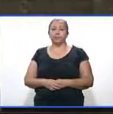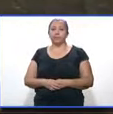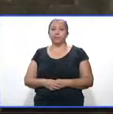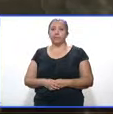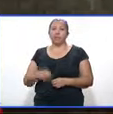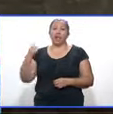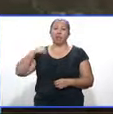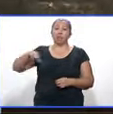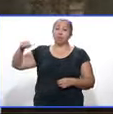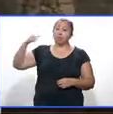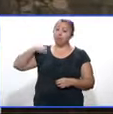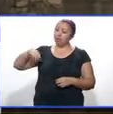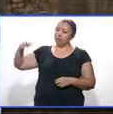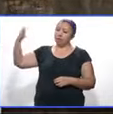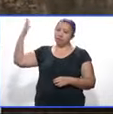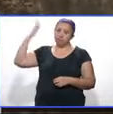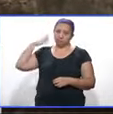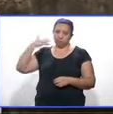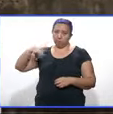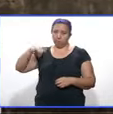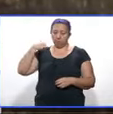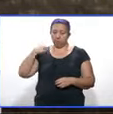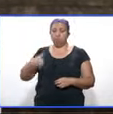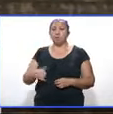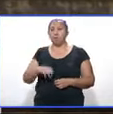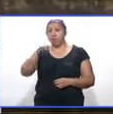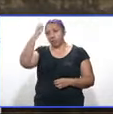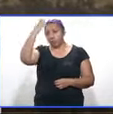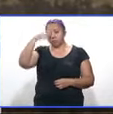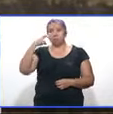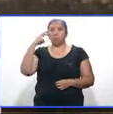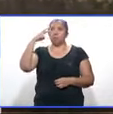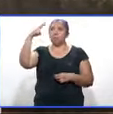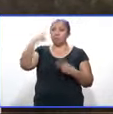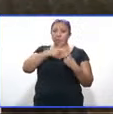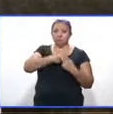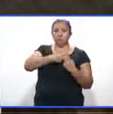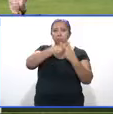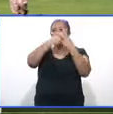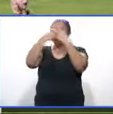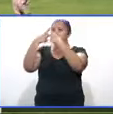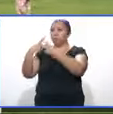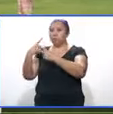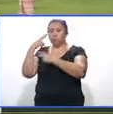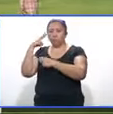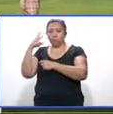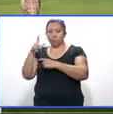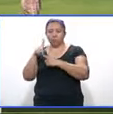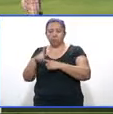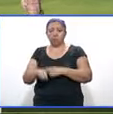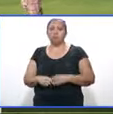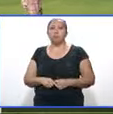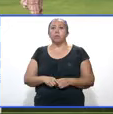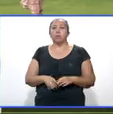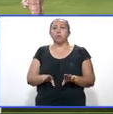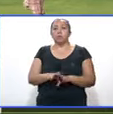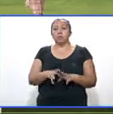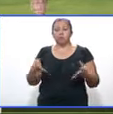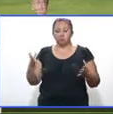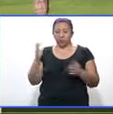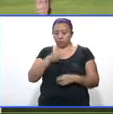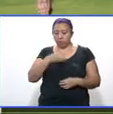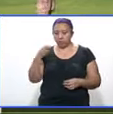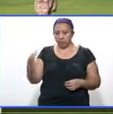Los antiguos pueblos originarios de Yucatán fueron expertos astrónomos, quienes observaron de forma constante los astros y crearon